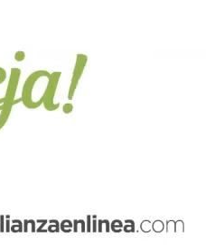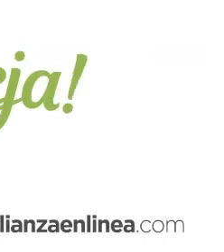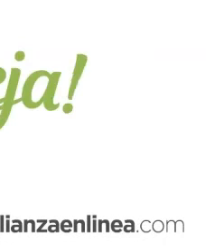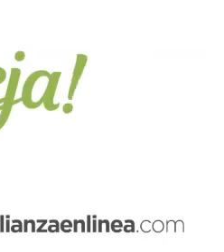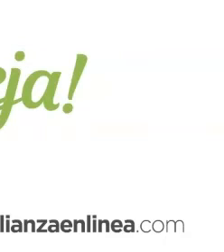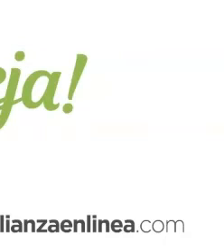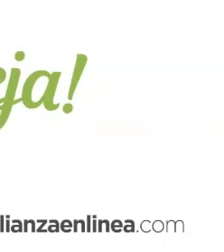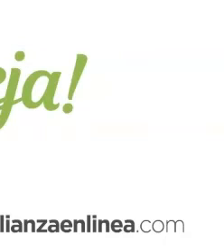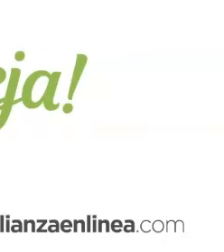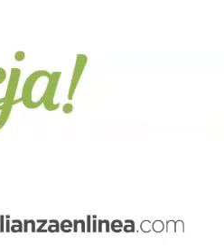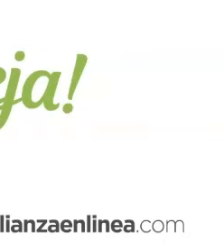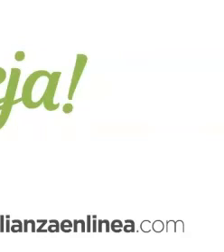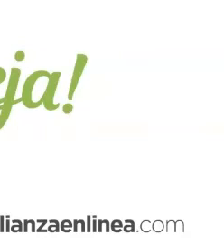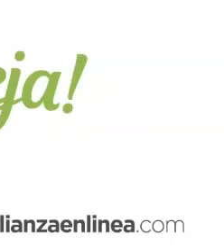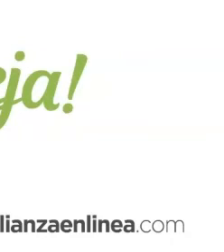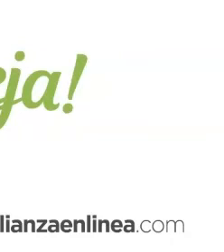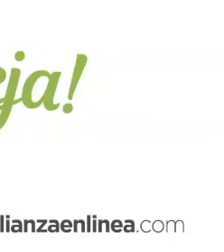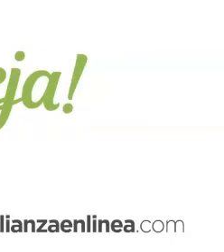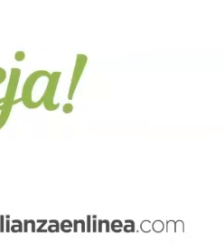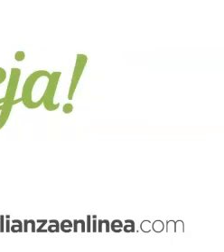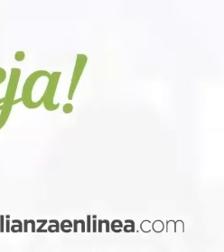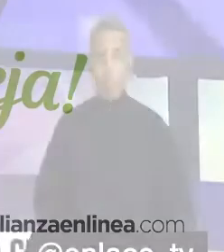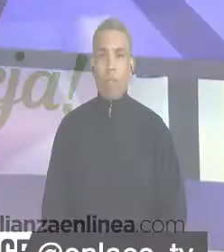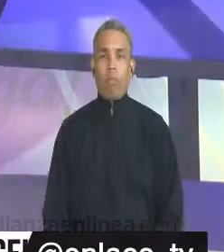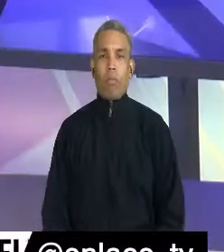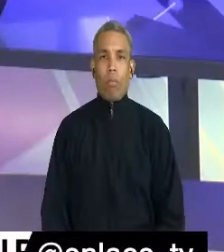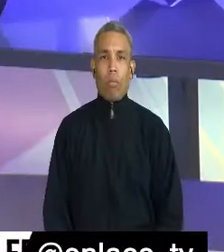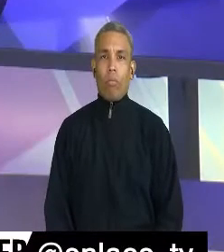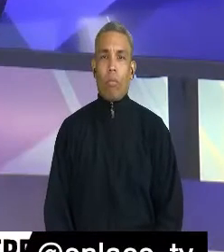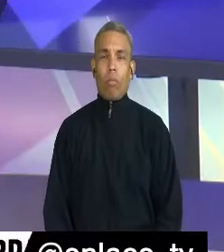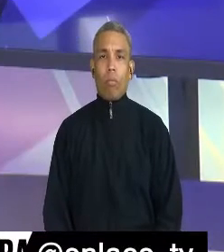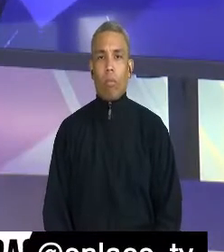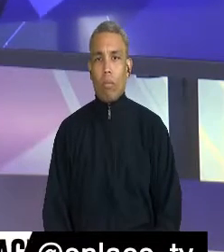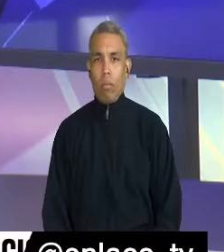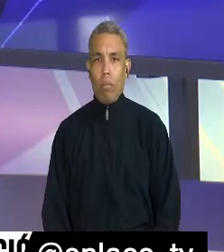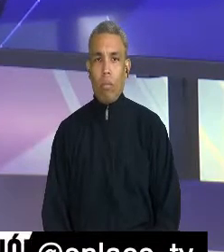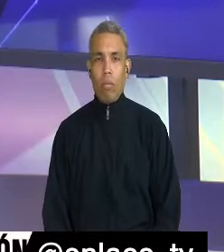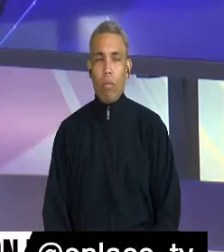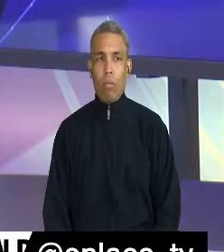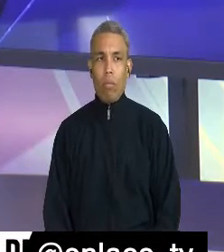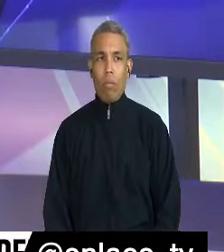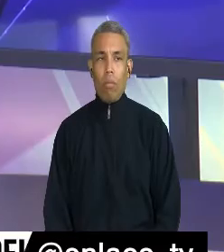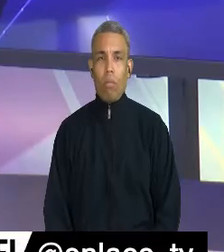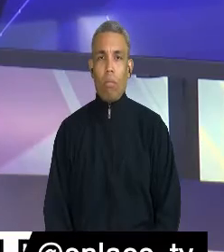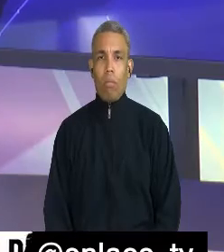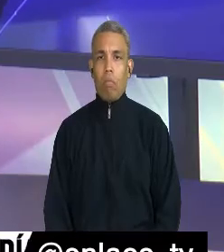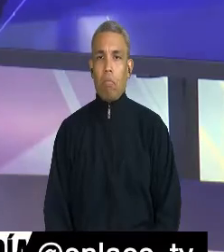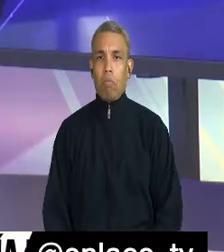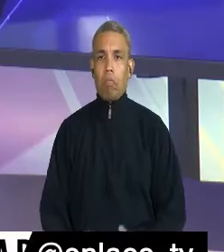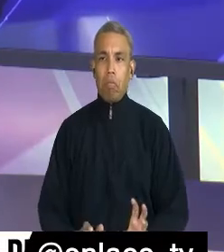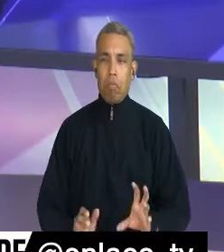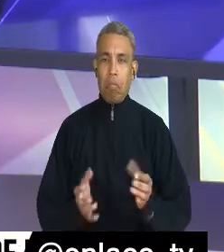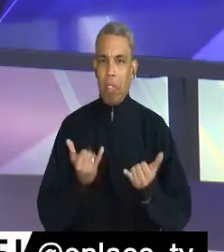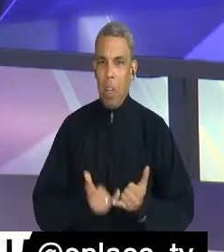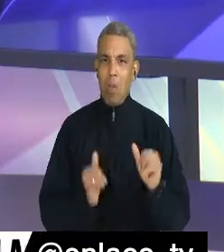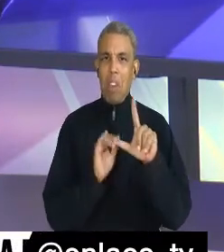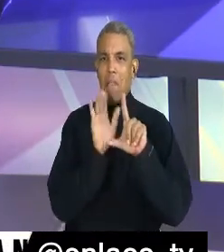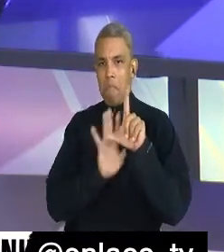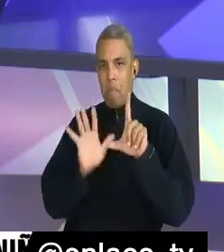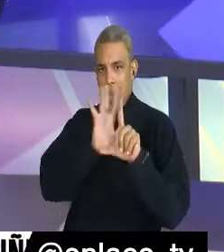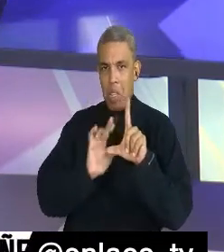número 18 86 del barrio colombiano y en nuestra sección de reporteros ciudadano conozca nuevas denuncias de la